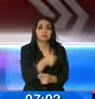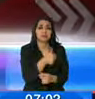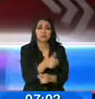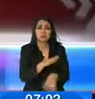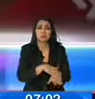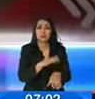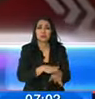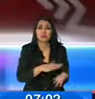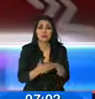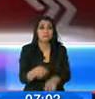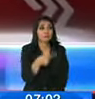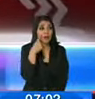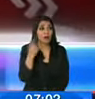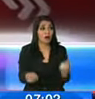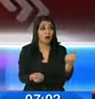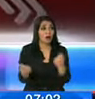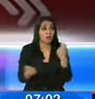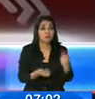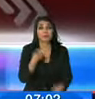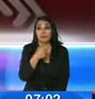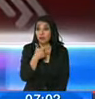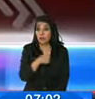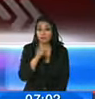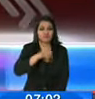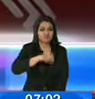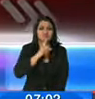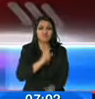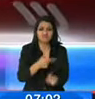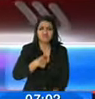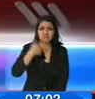Iba borracho. ¡Sí!